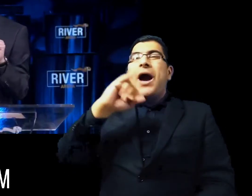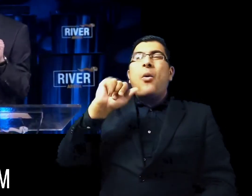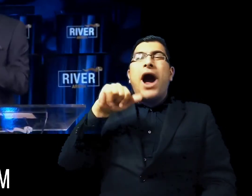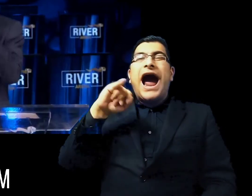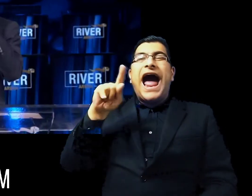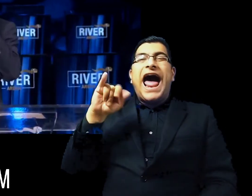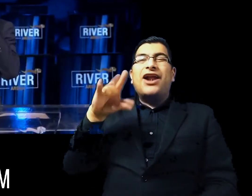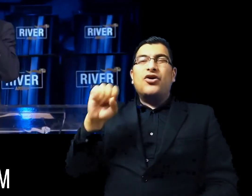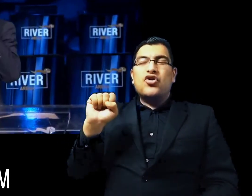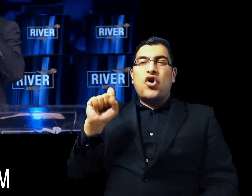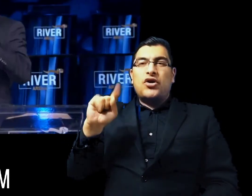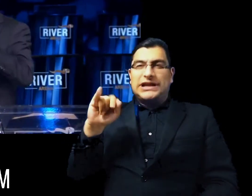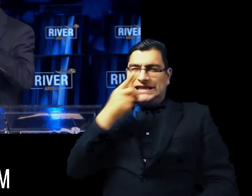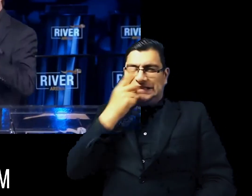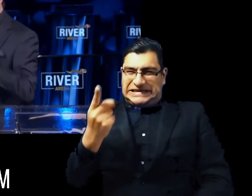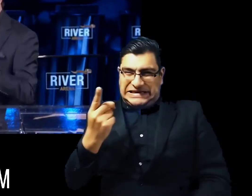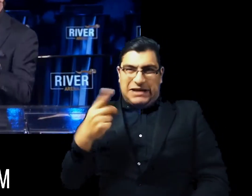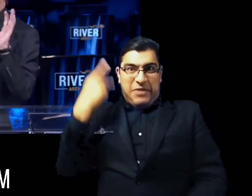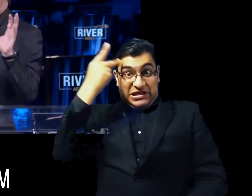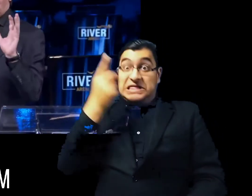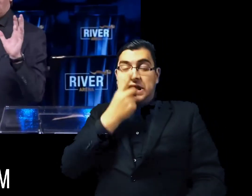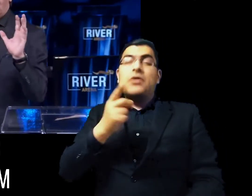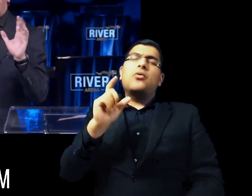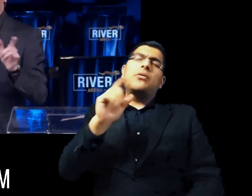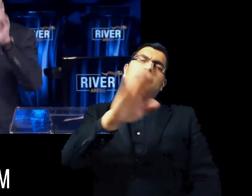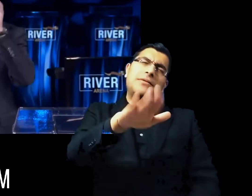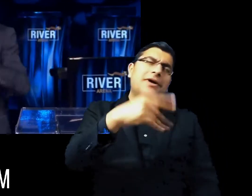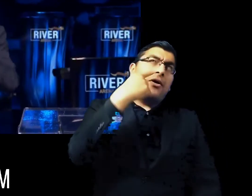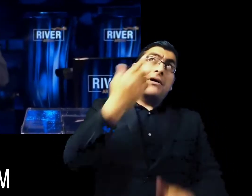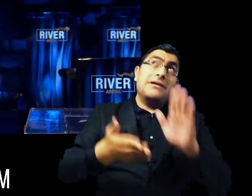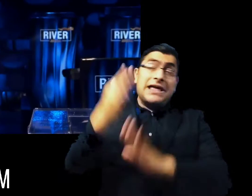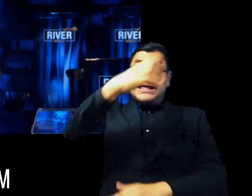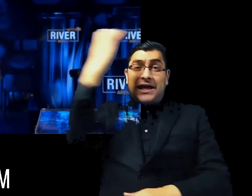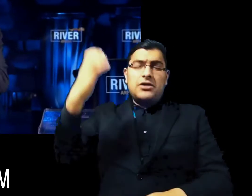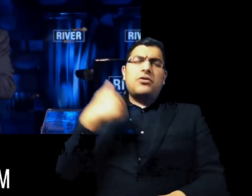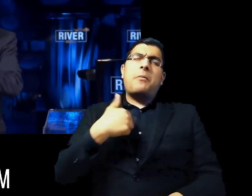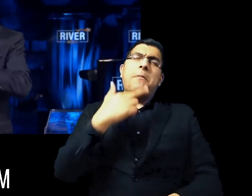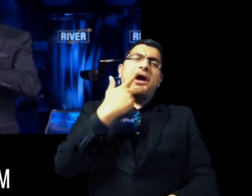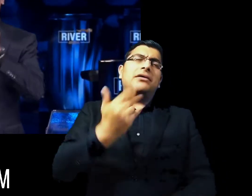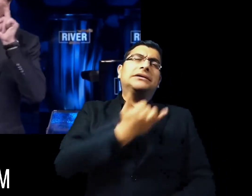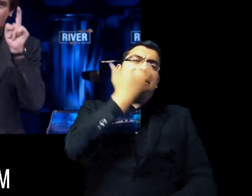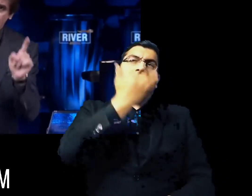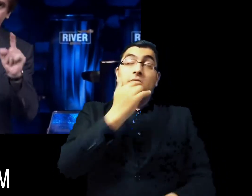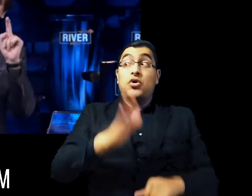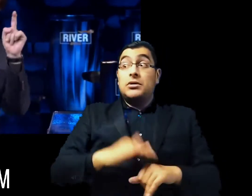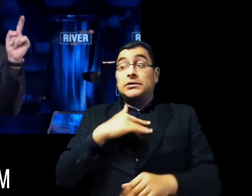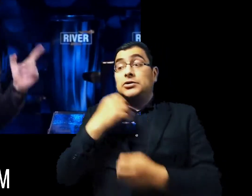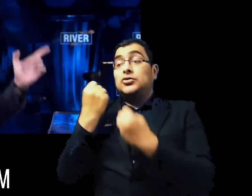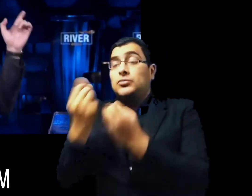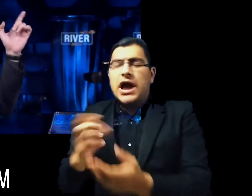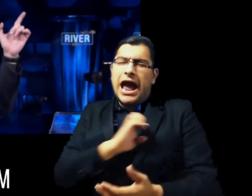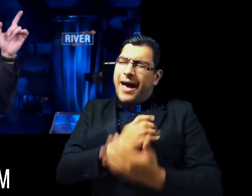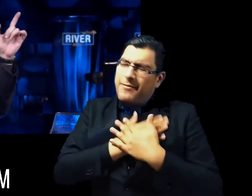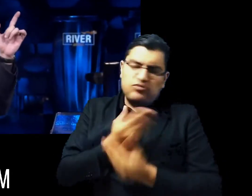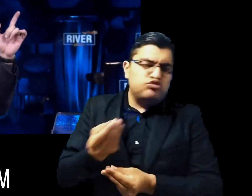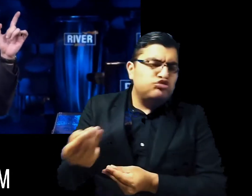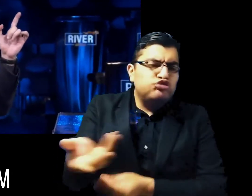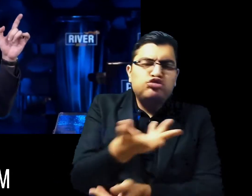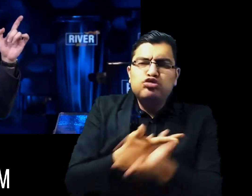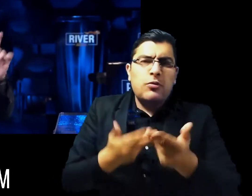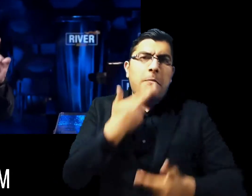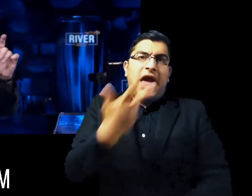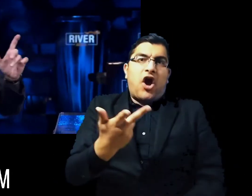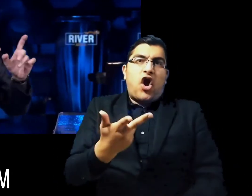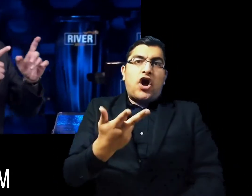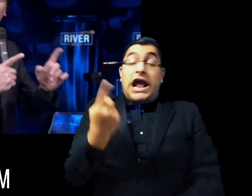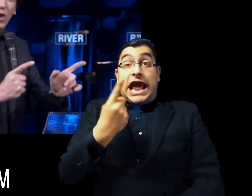dice, mira querido, cuando llegue al cielo, yo prefiero haberme equivocado por dar gracia y por amar